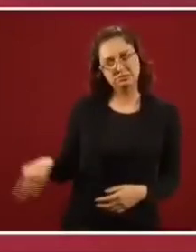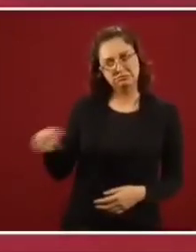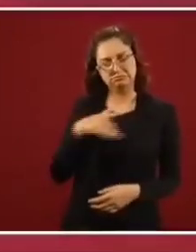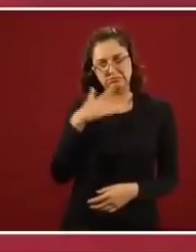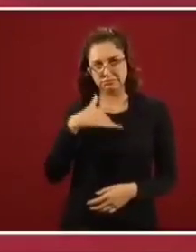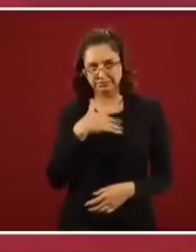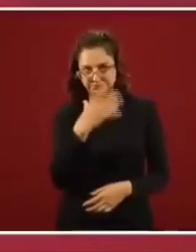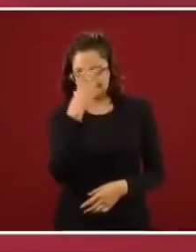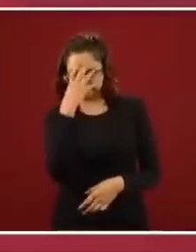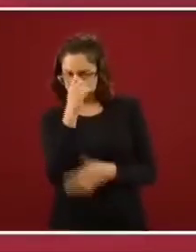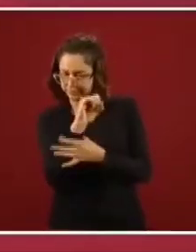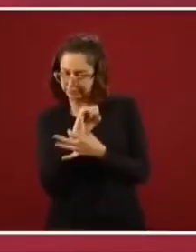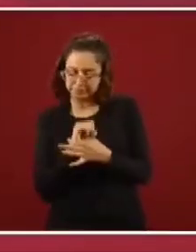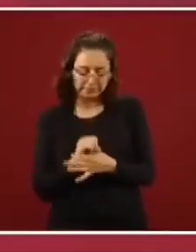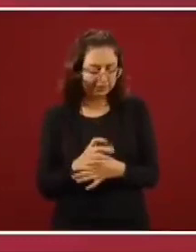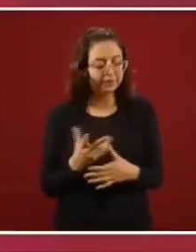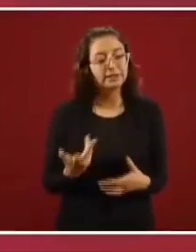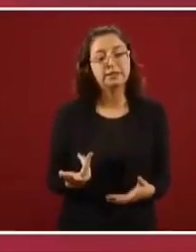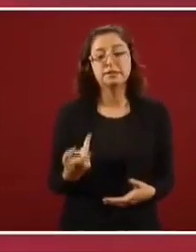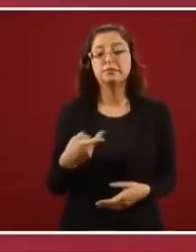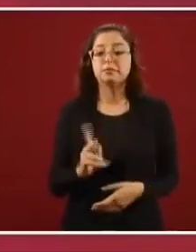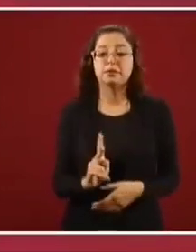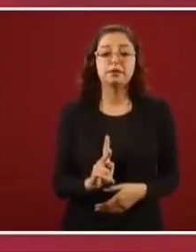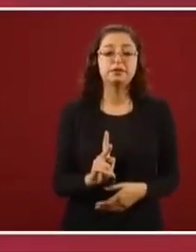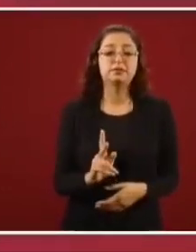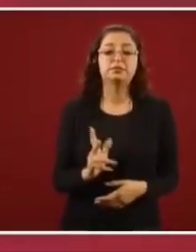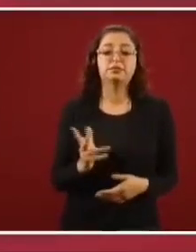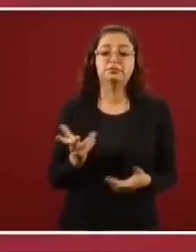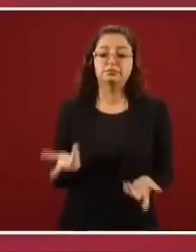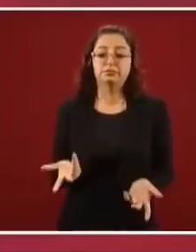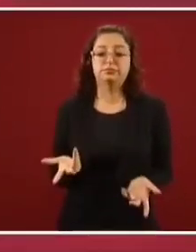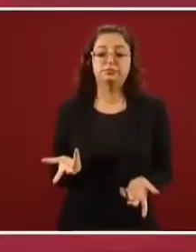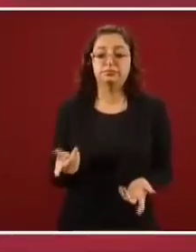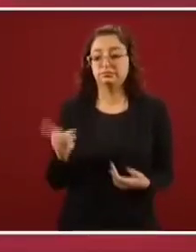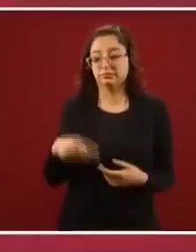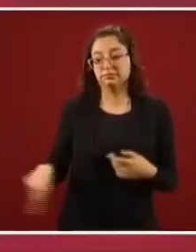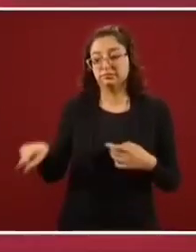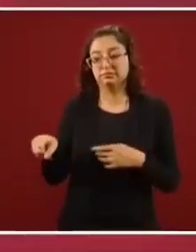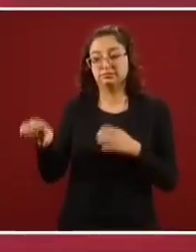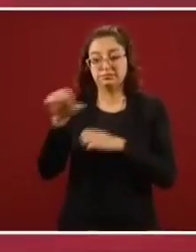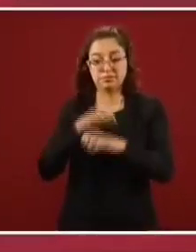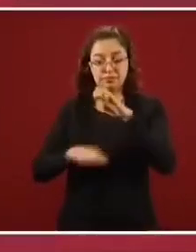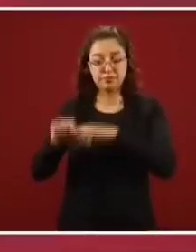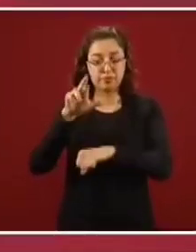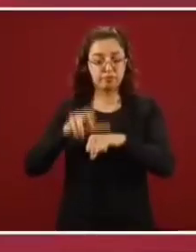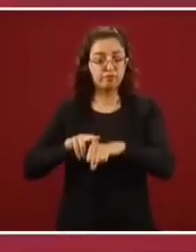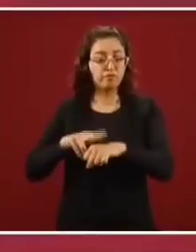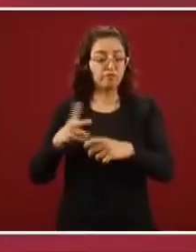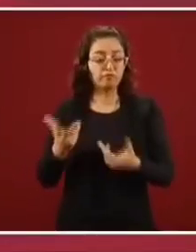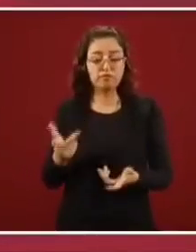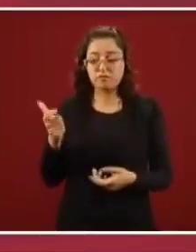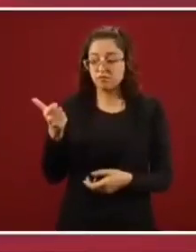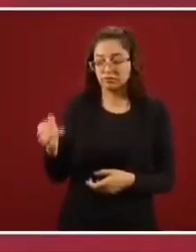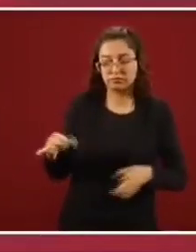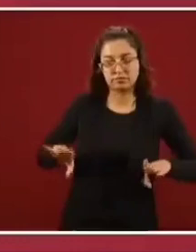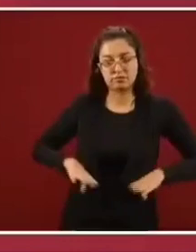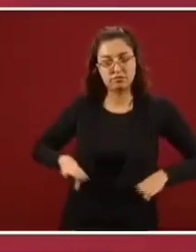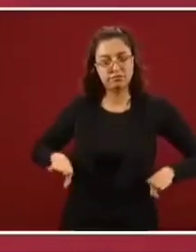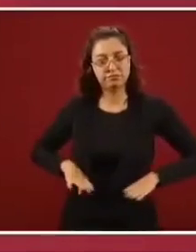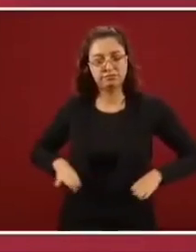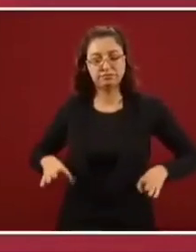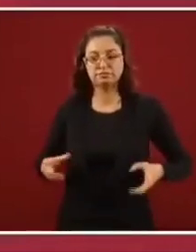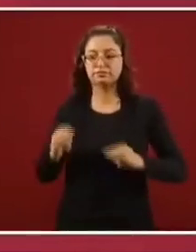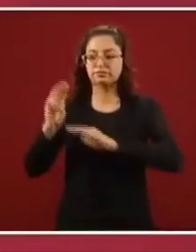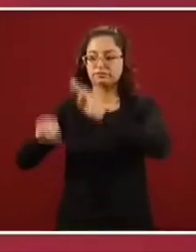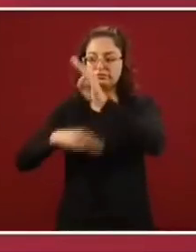pena. Estoy seguro de eso. Hablo de los empresarios de México y